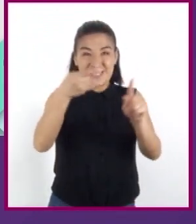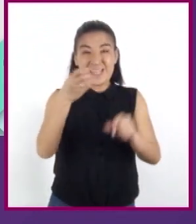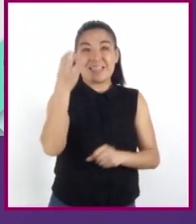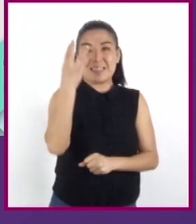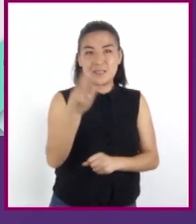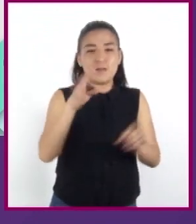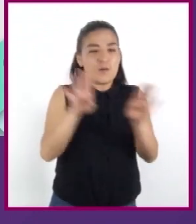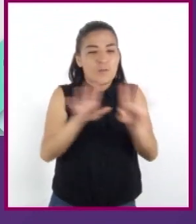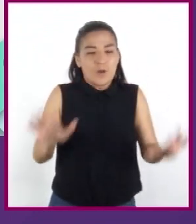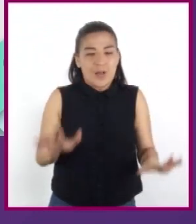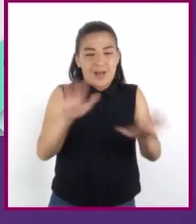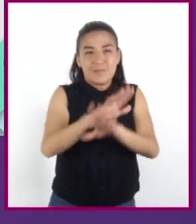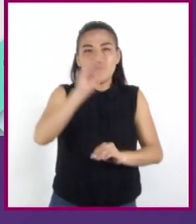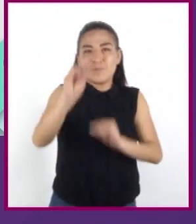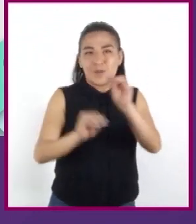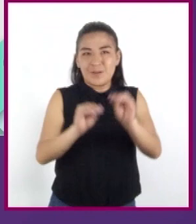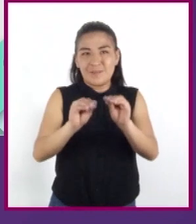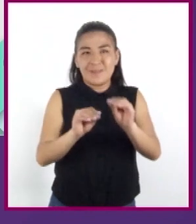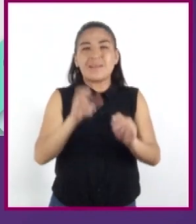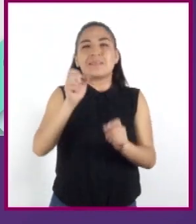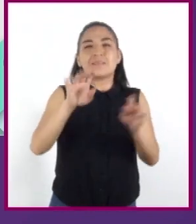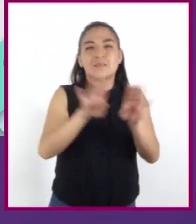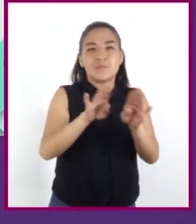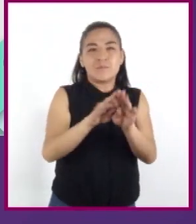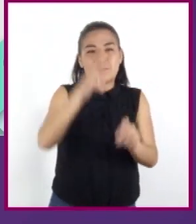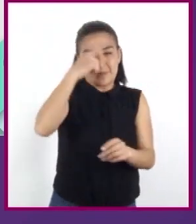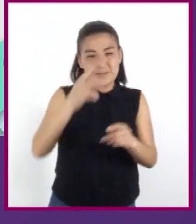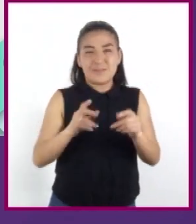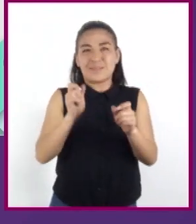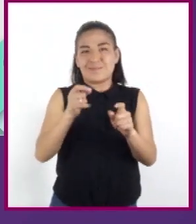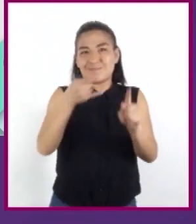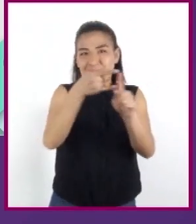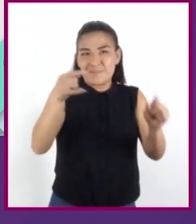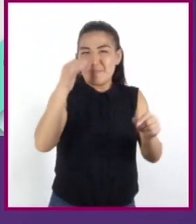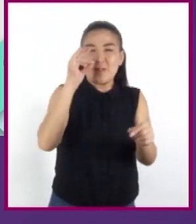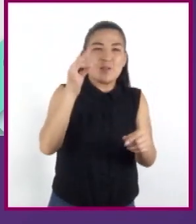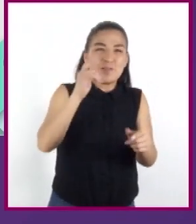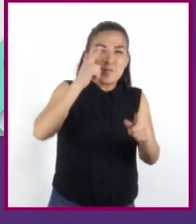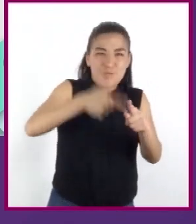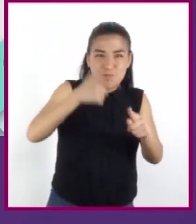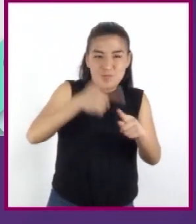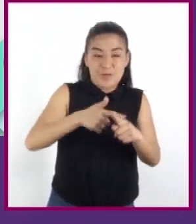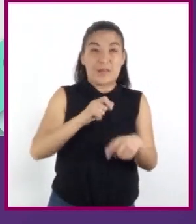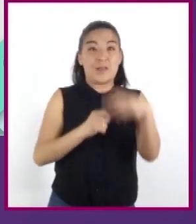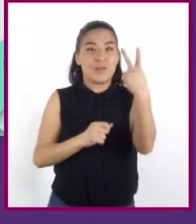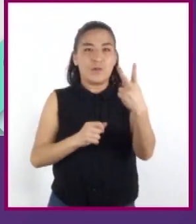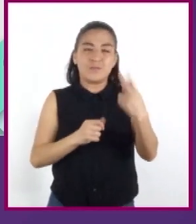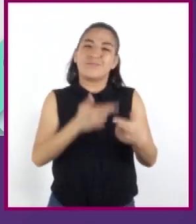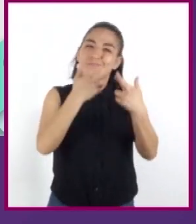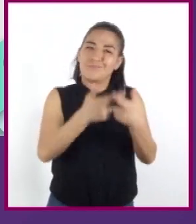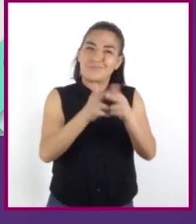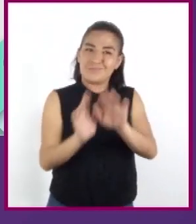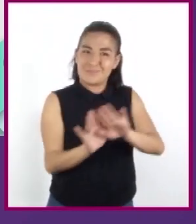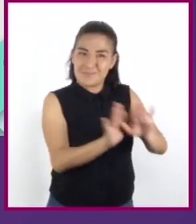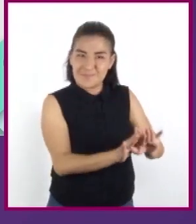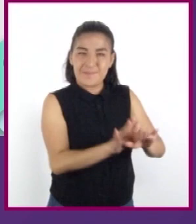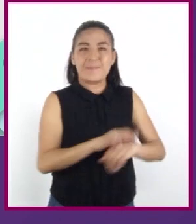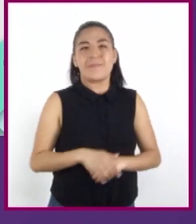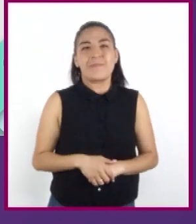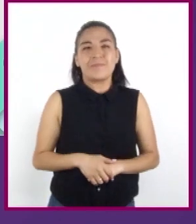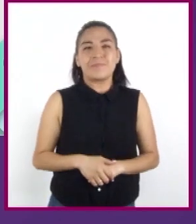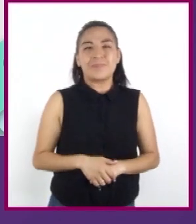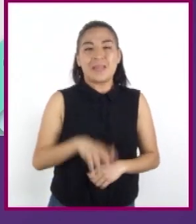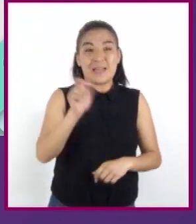cambia de posición, formando la lámina que se necesita, y el 2 queda como sobrante. Cada lado del